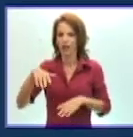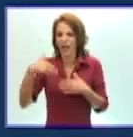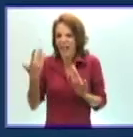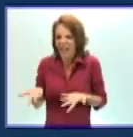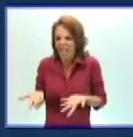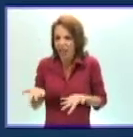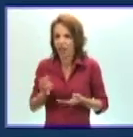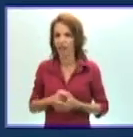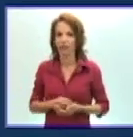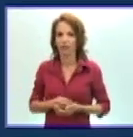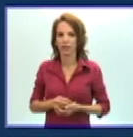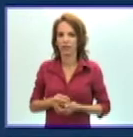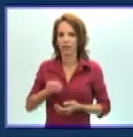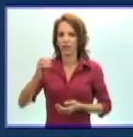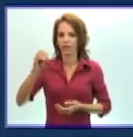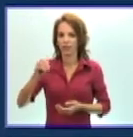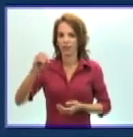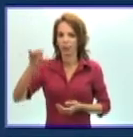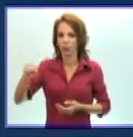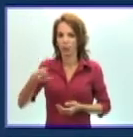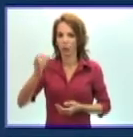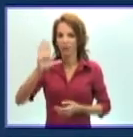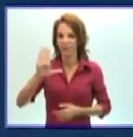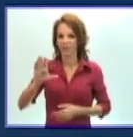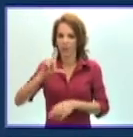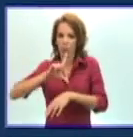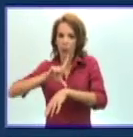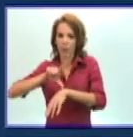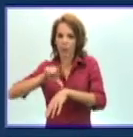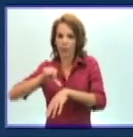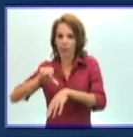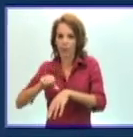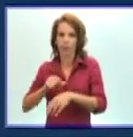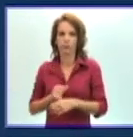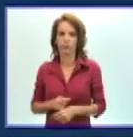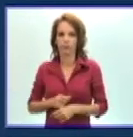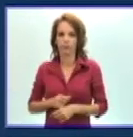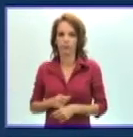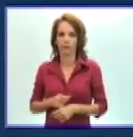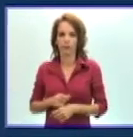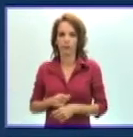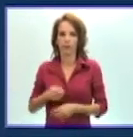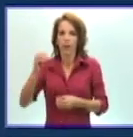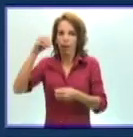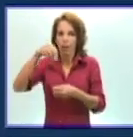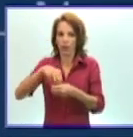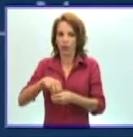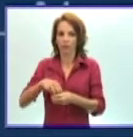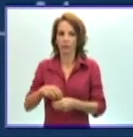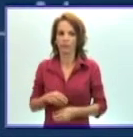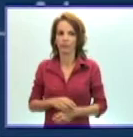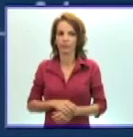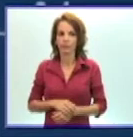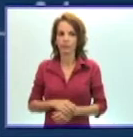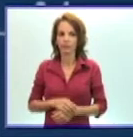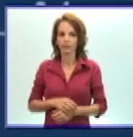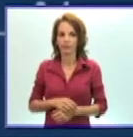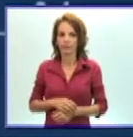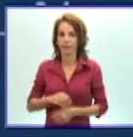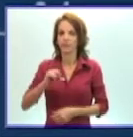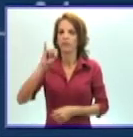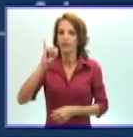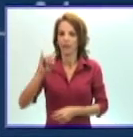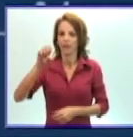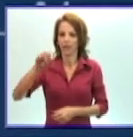la menor división de la escala, de esa escala dentro del instrumento. Y realizando